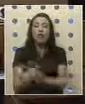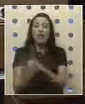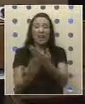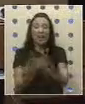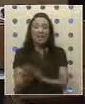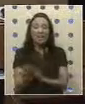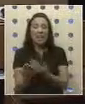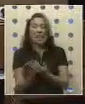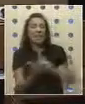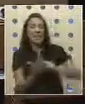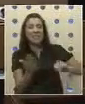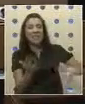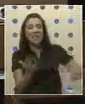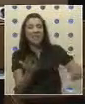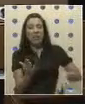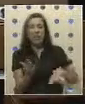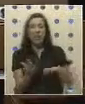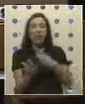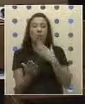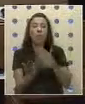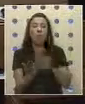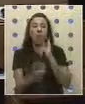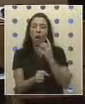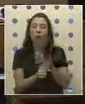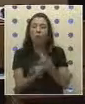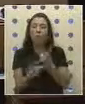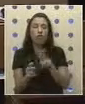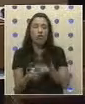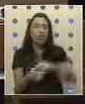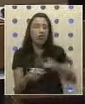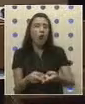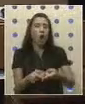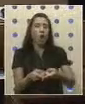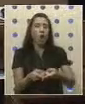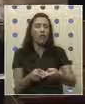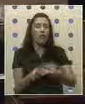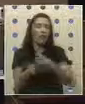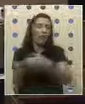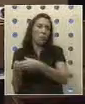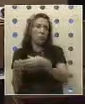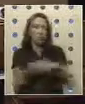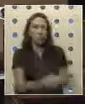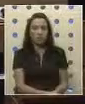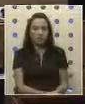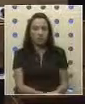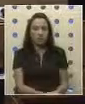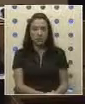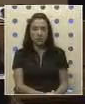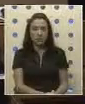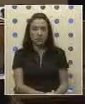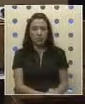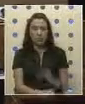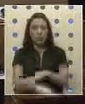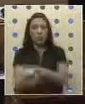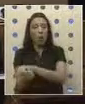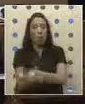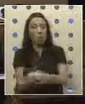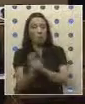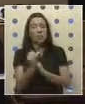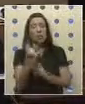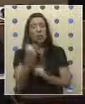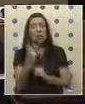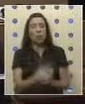salga, salvo en las contadas excepciones donde hay doblajes de una u otra coalición. Bueno, de la oposición en todos los que hay, salvo